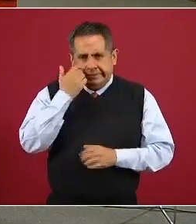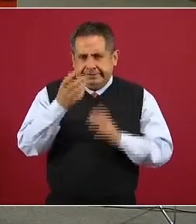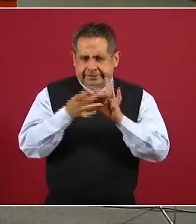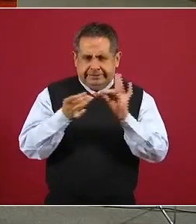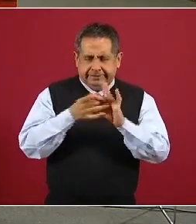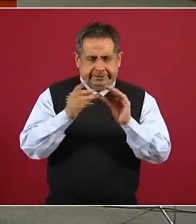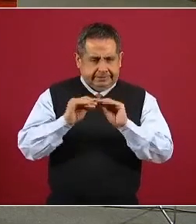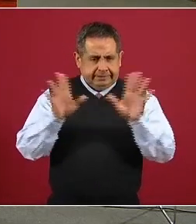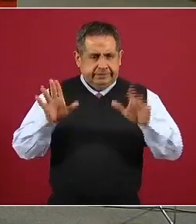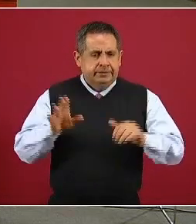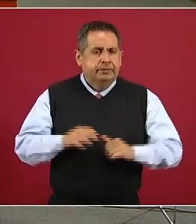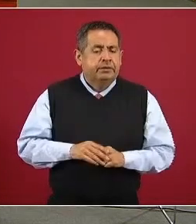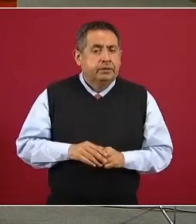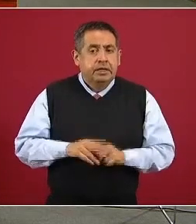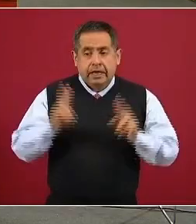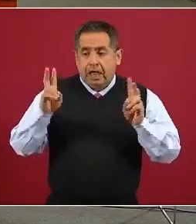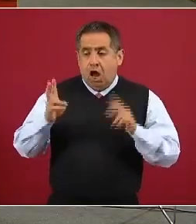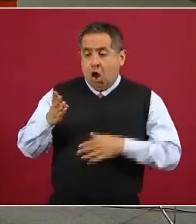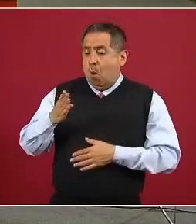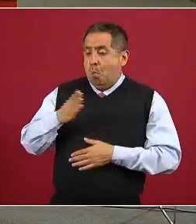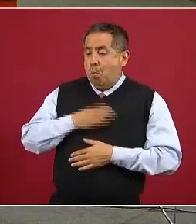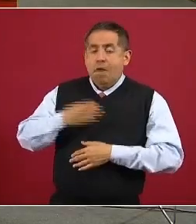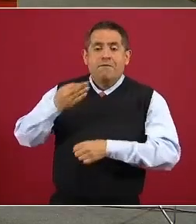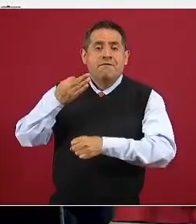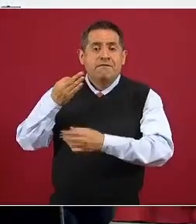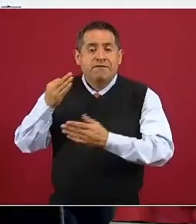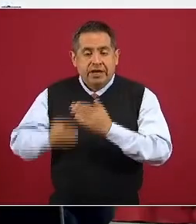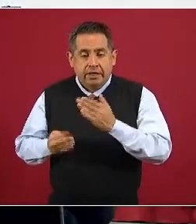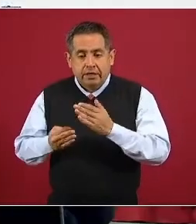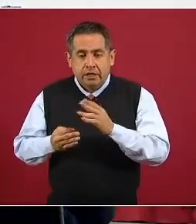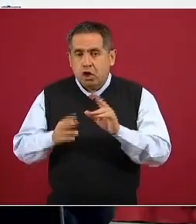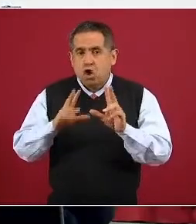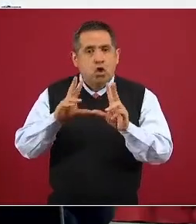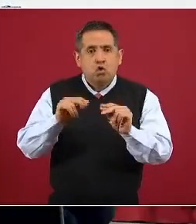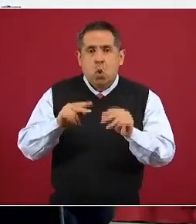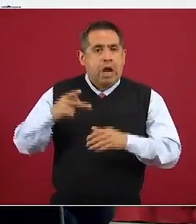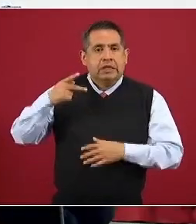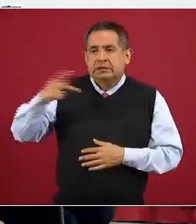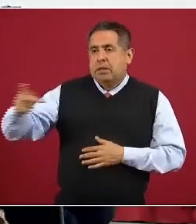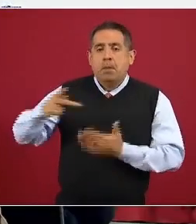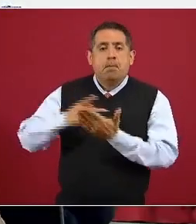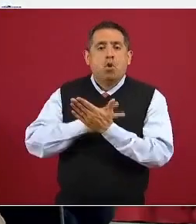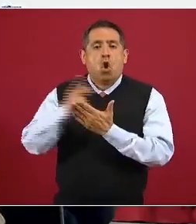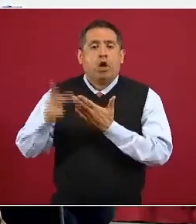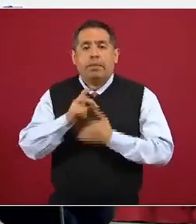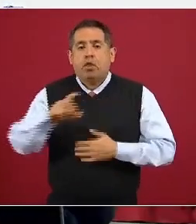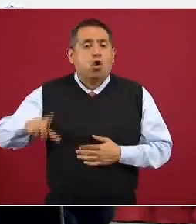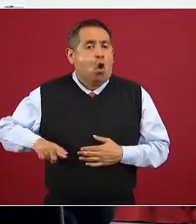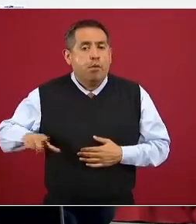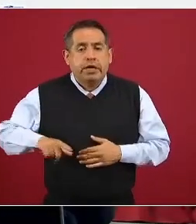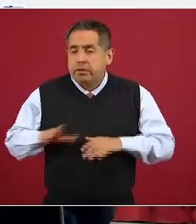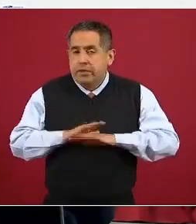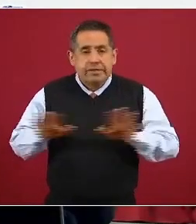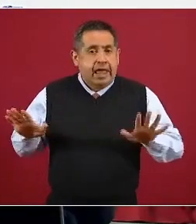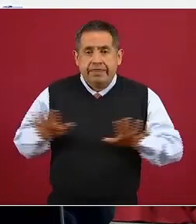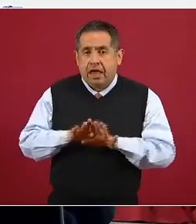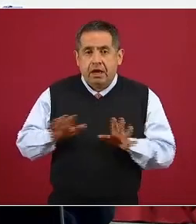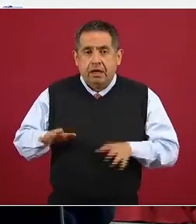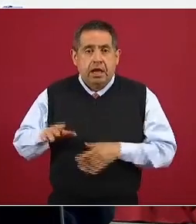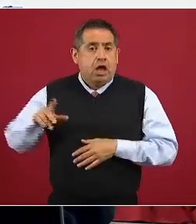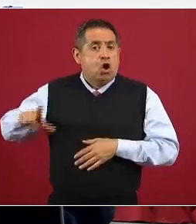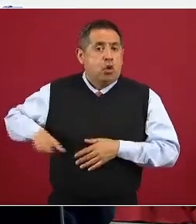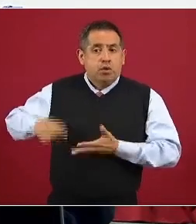aclararles que el Buen Fin no es un programa de gobierno, ni tiene un